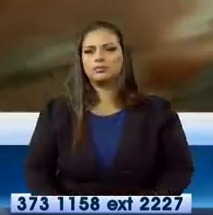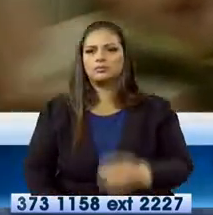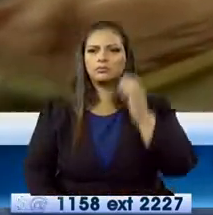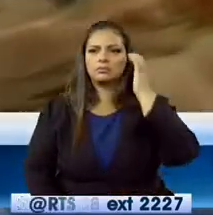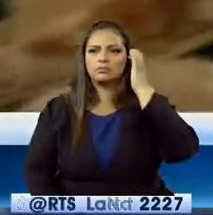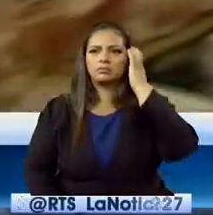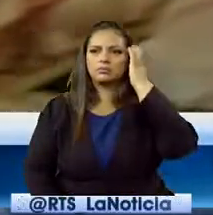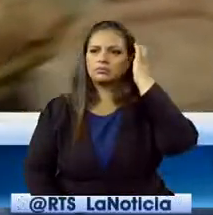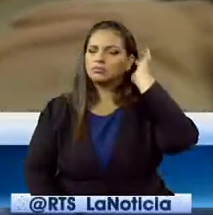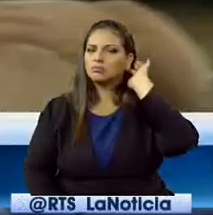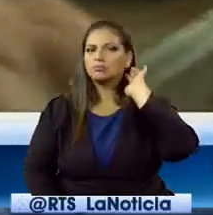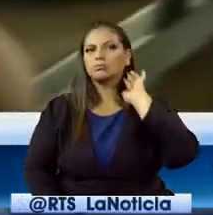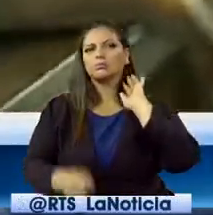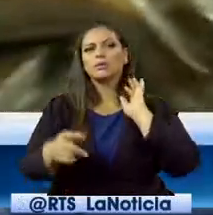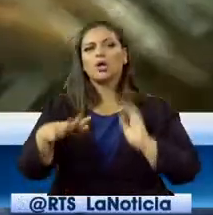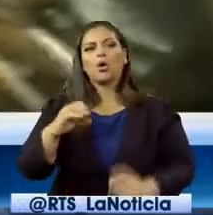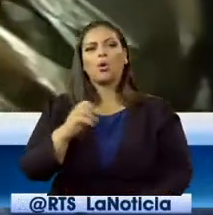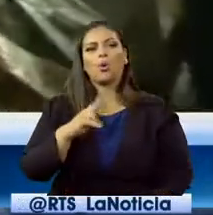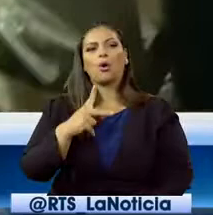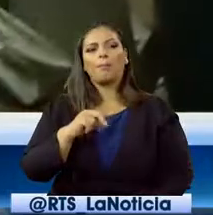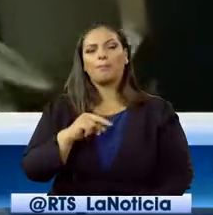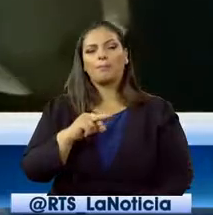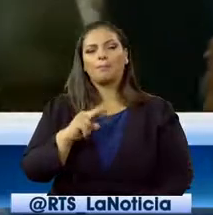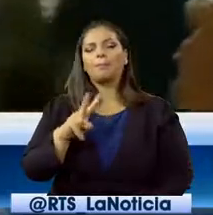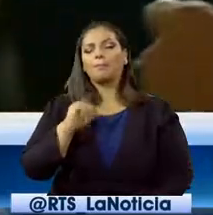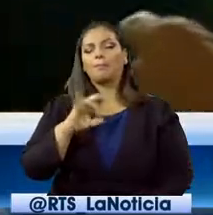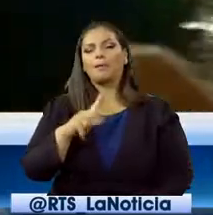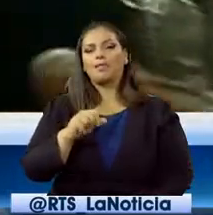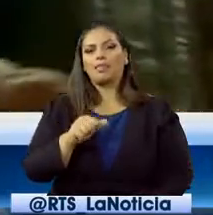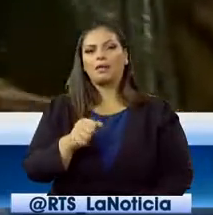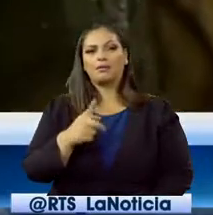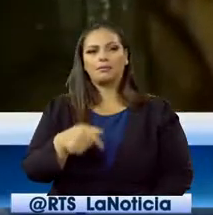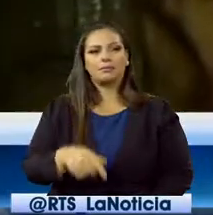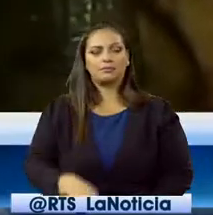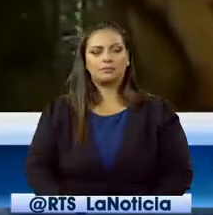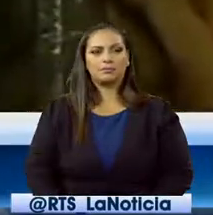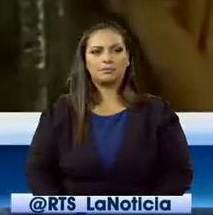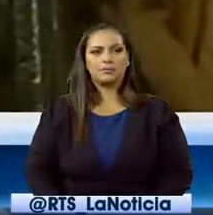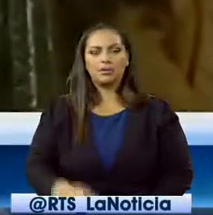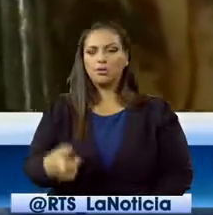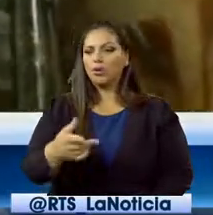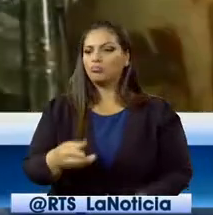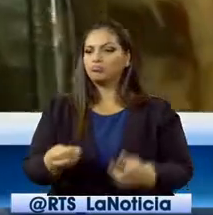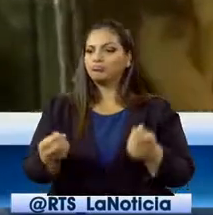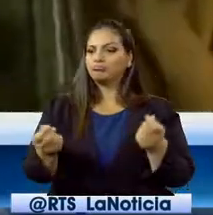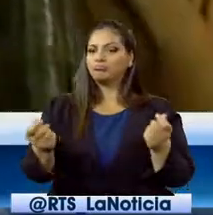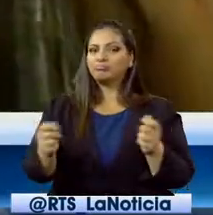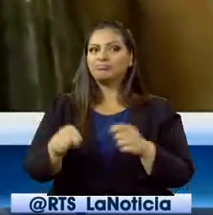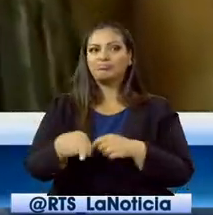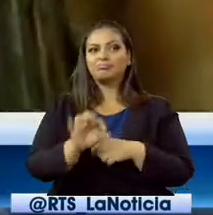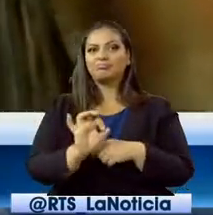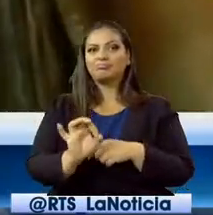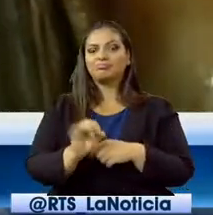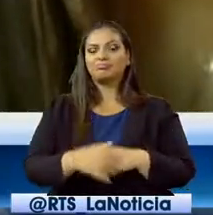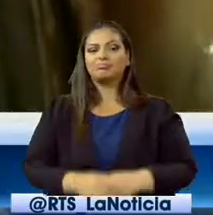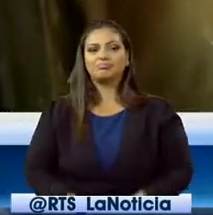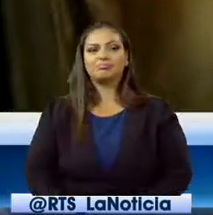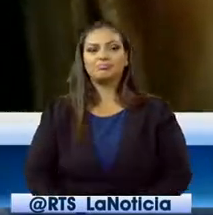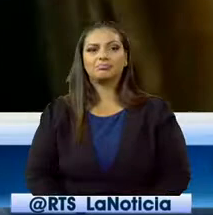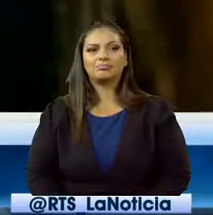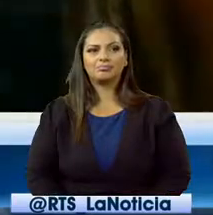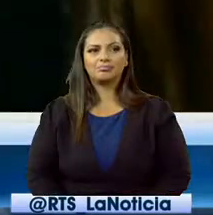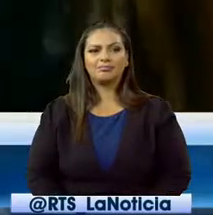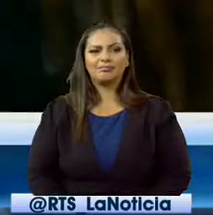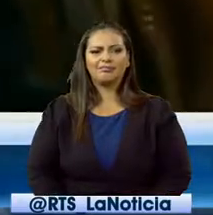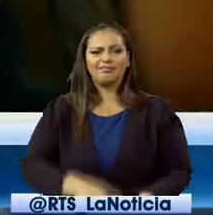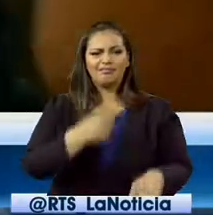está llegando absolutamente de todo. Lo bueno es que aquí es muy fresco en el mercado Caraguay. Aquí, eso sí, las